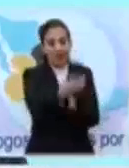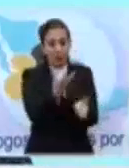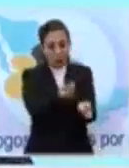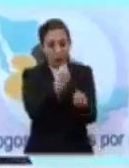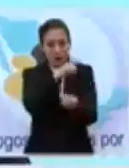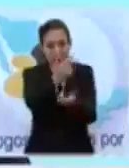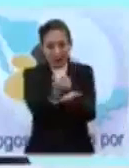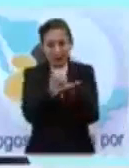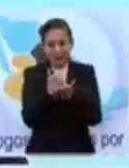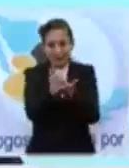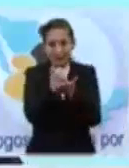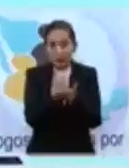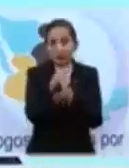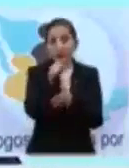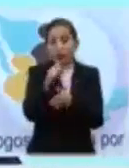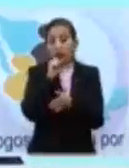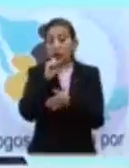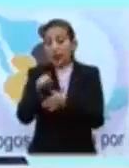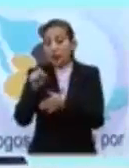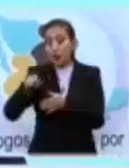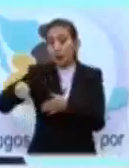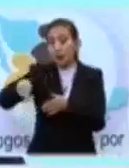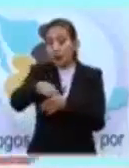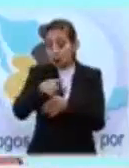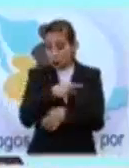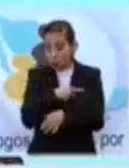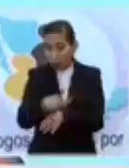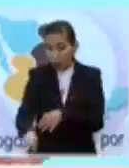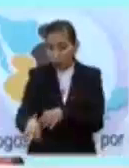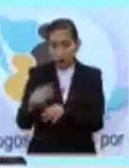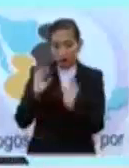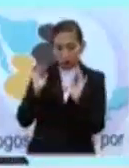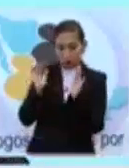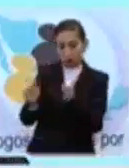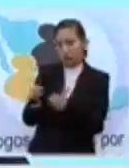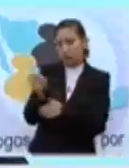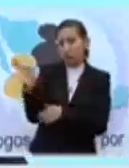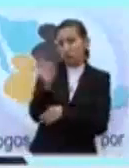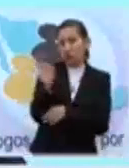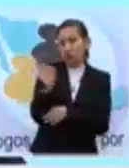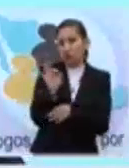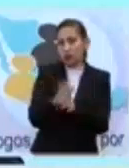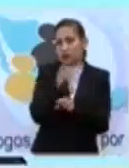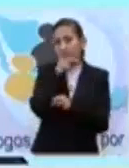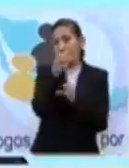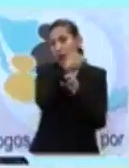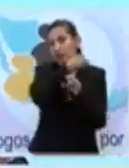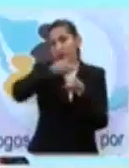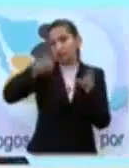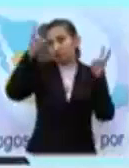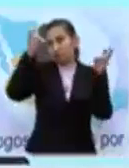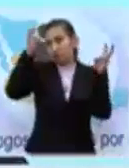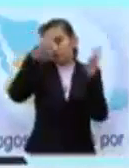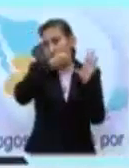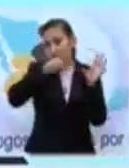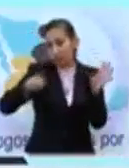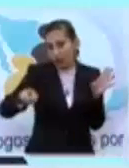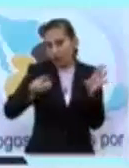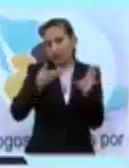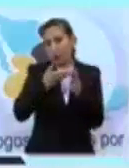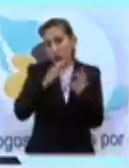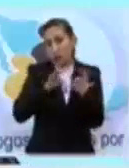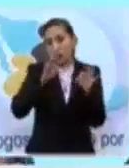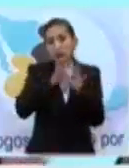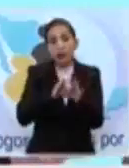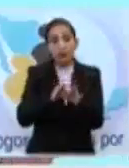capacidad de generación de recursos de la población más pobre. El concepto, tal vez la frase muy trillada, pero que sigue siendo muy relevante,